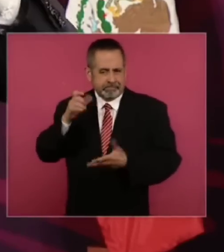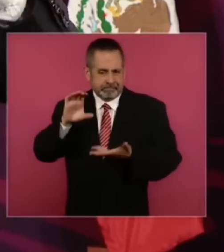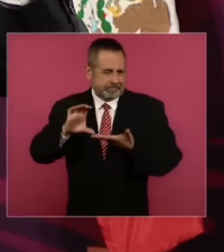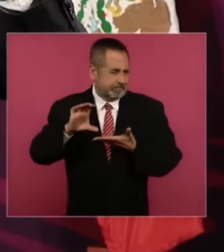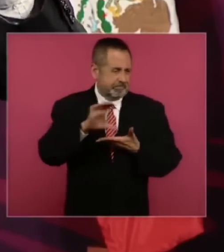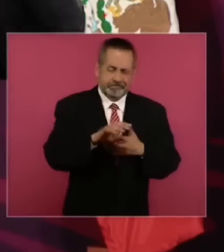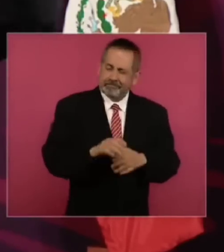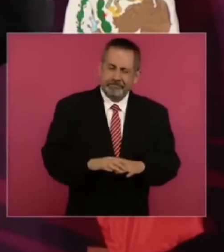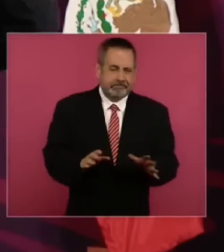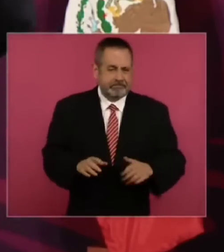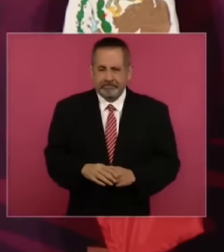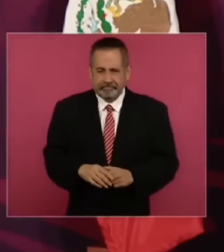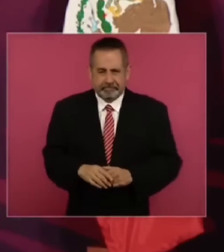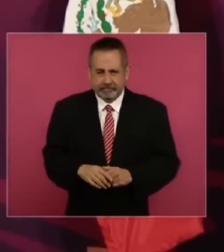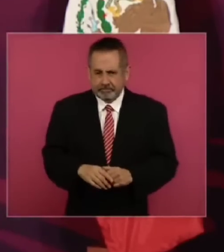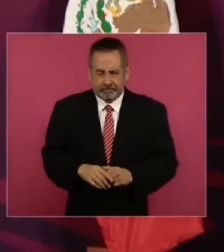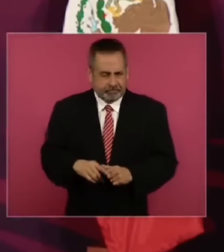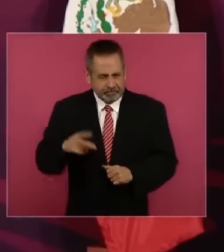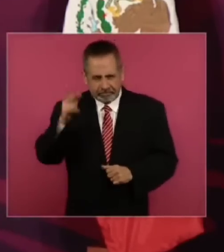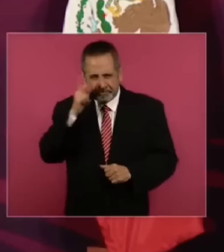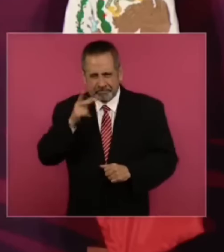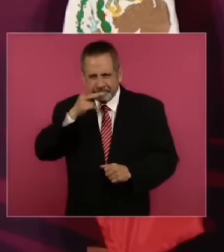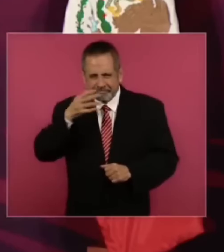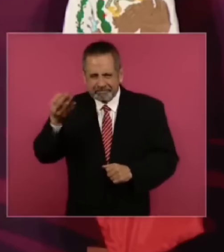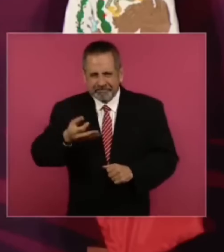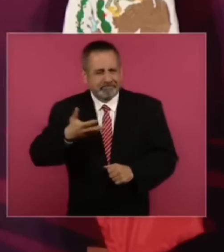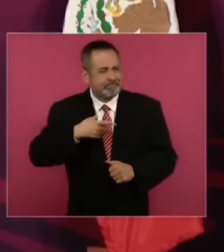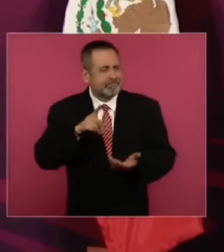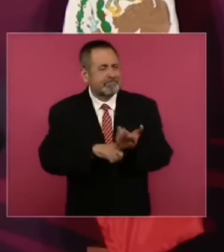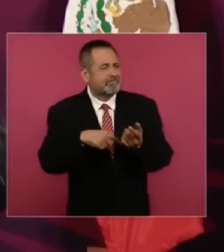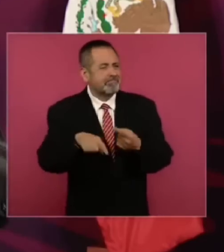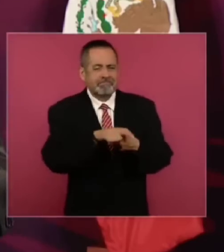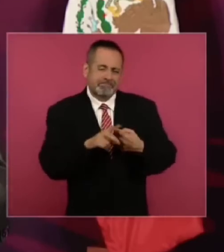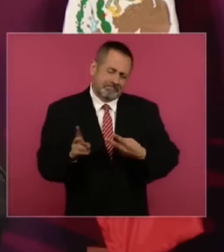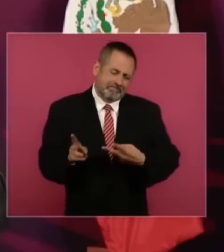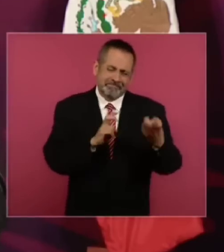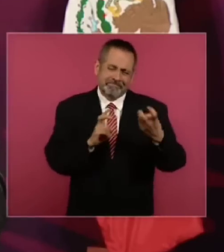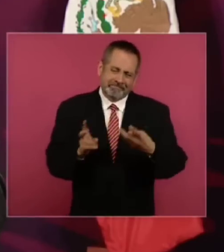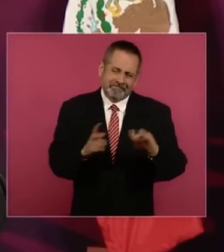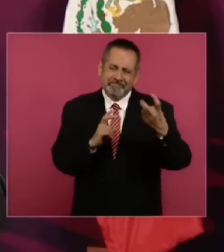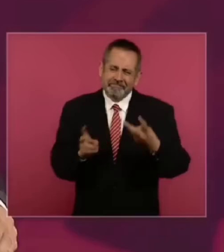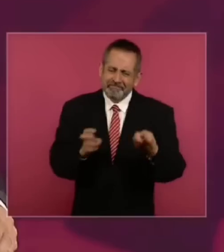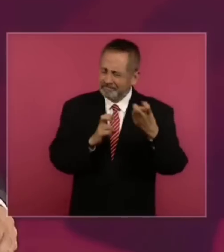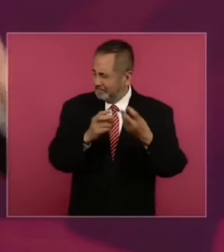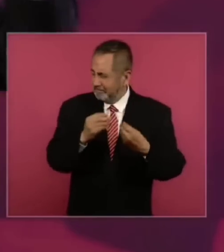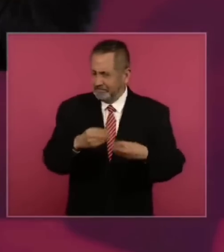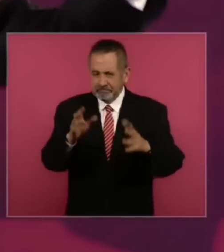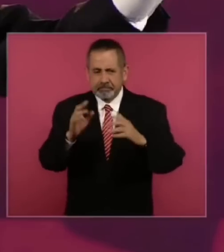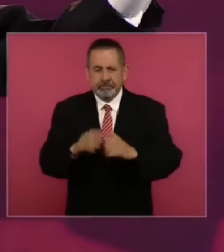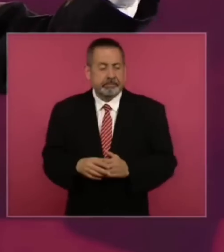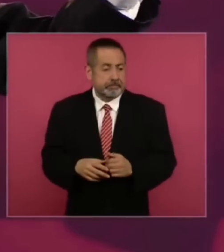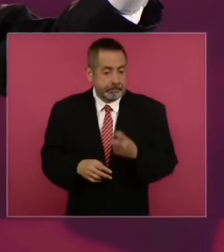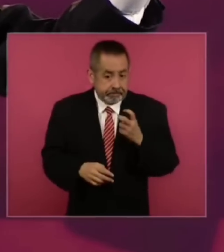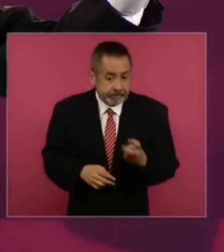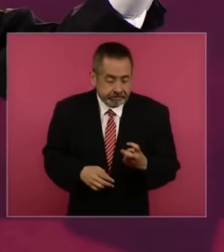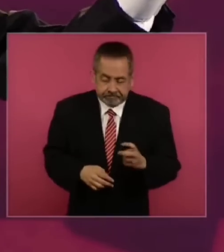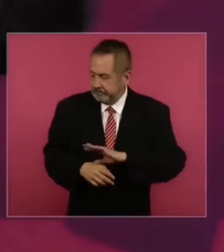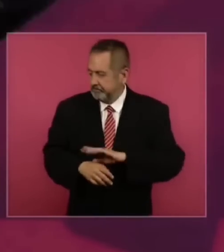y está probado que se robaban el dinero Por